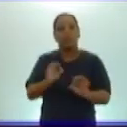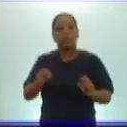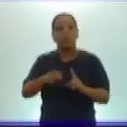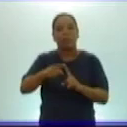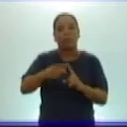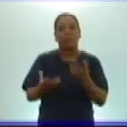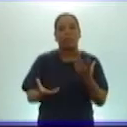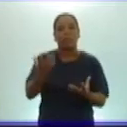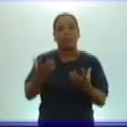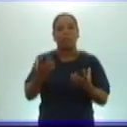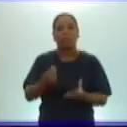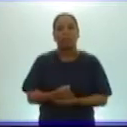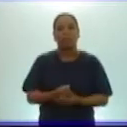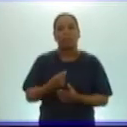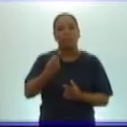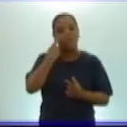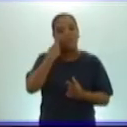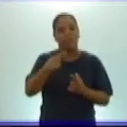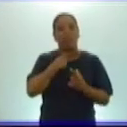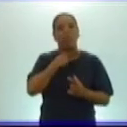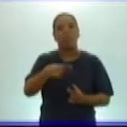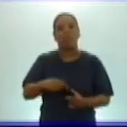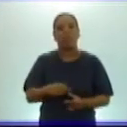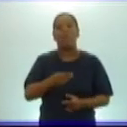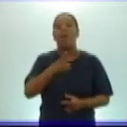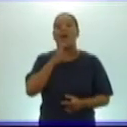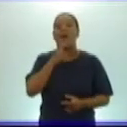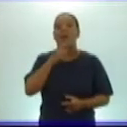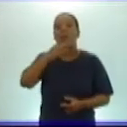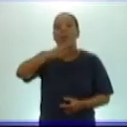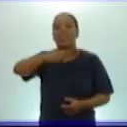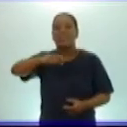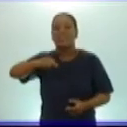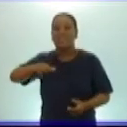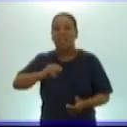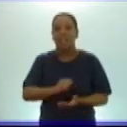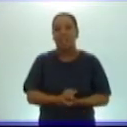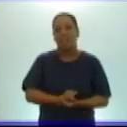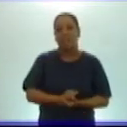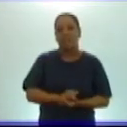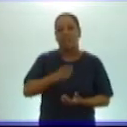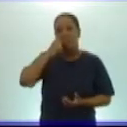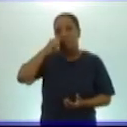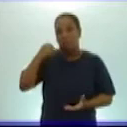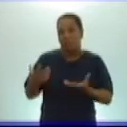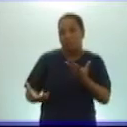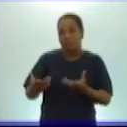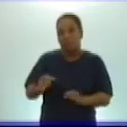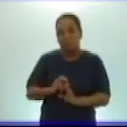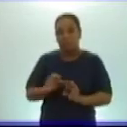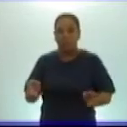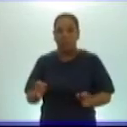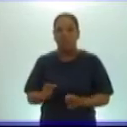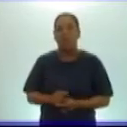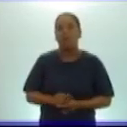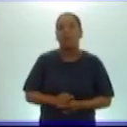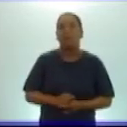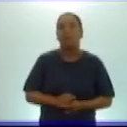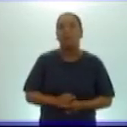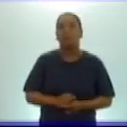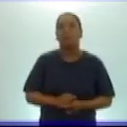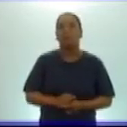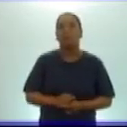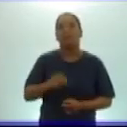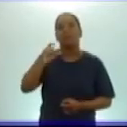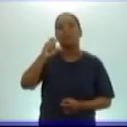ejemplo. Agua y sal. La sal, que no es más que la sal de cocina, la sal común, que es el